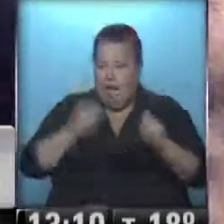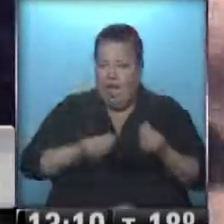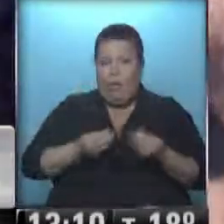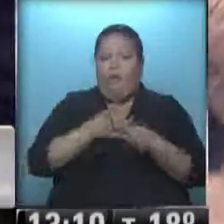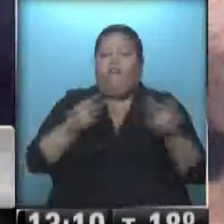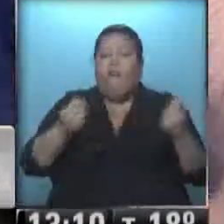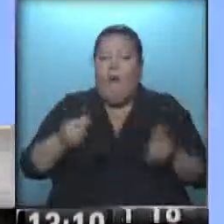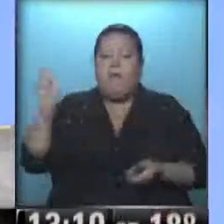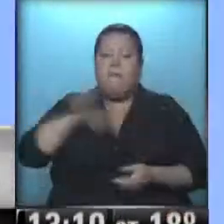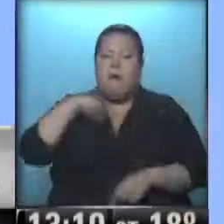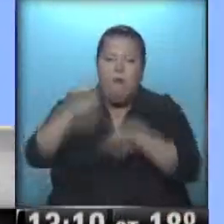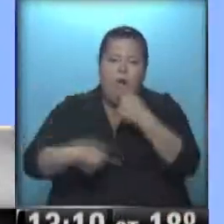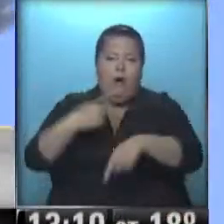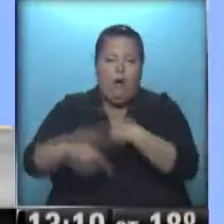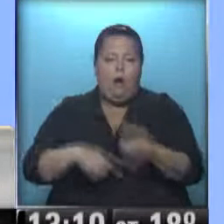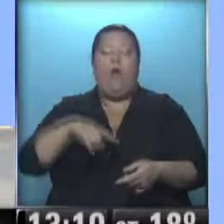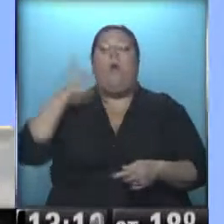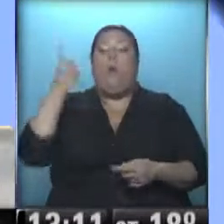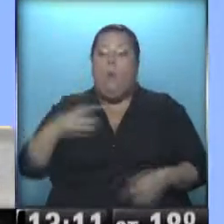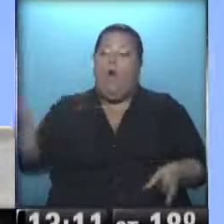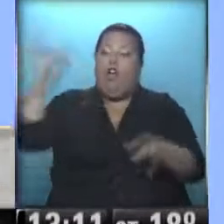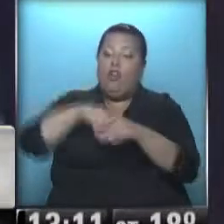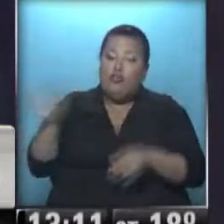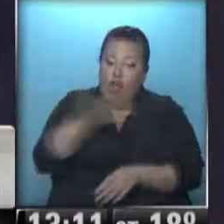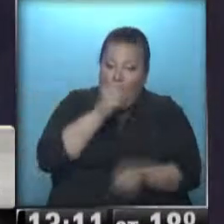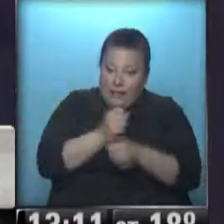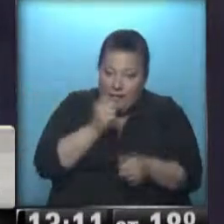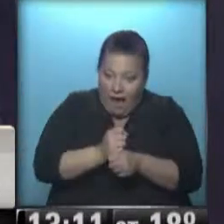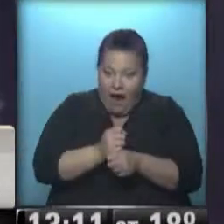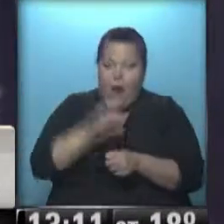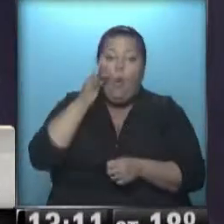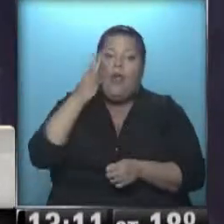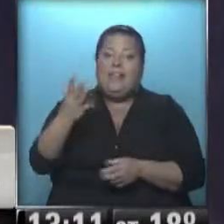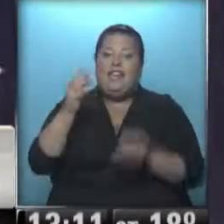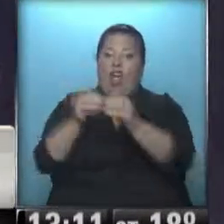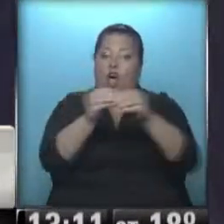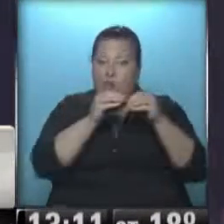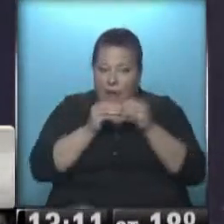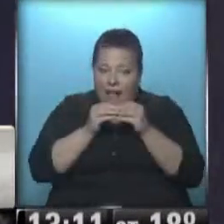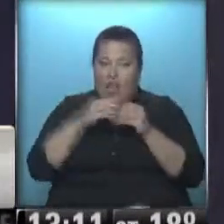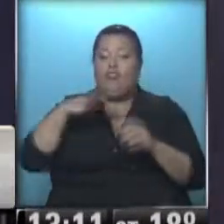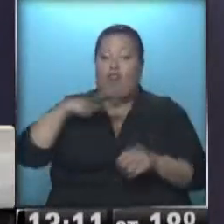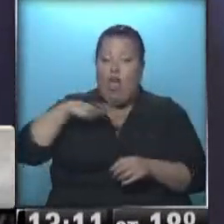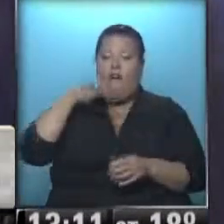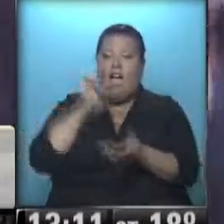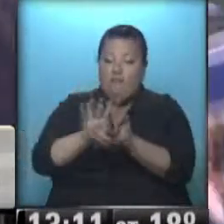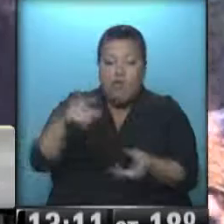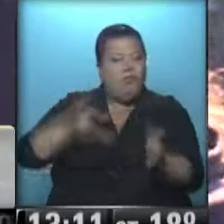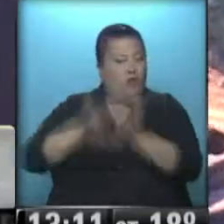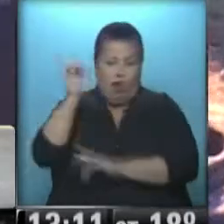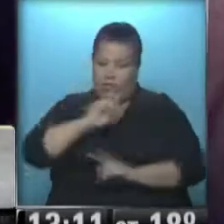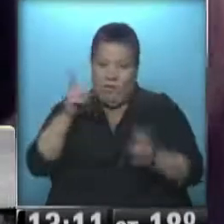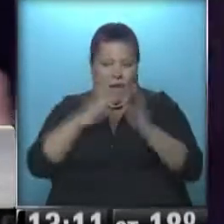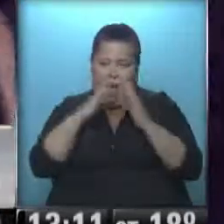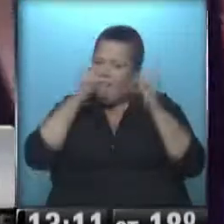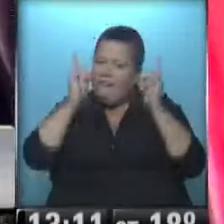meses que pasa lo mismo. Cuando terminen de reincorporar a los 45 compañeros que siguen afuera, que no se van a ir a